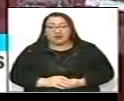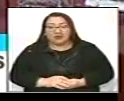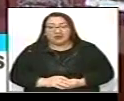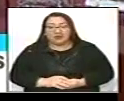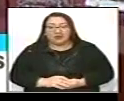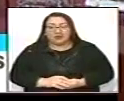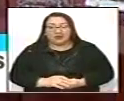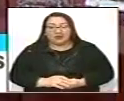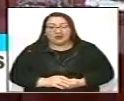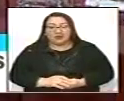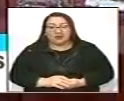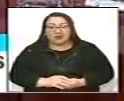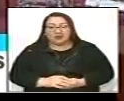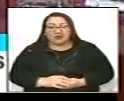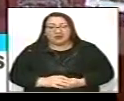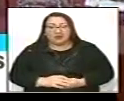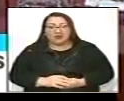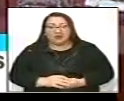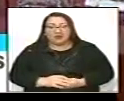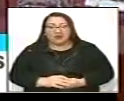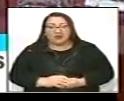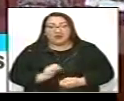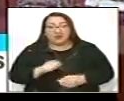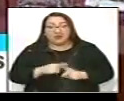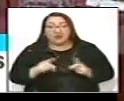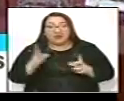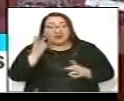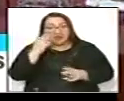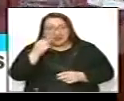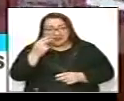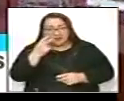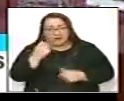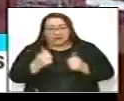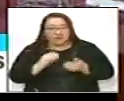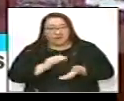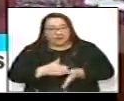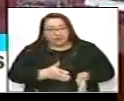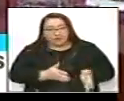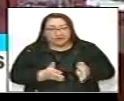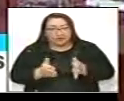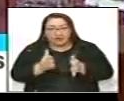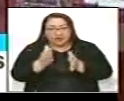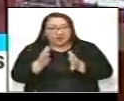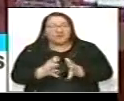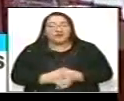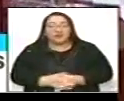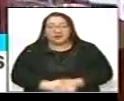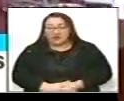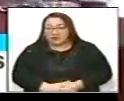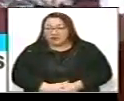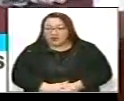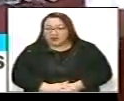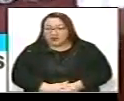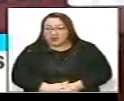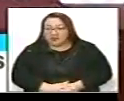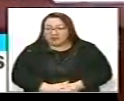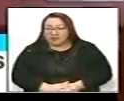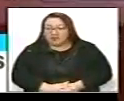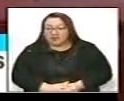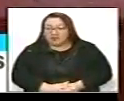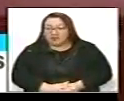sí. Pero la experiencia nos hará ver cuáles son los caminos. Lo que hemos tenido la